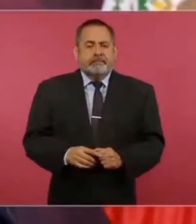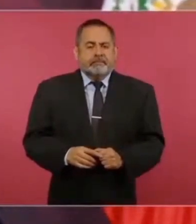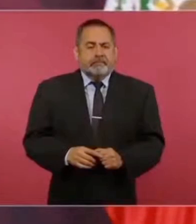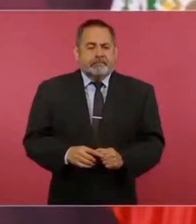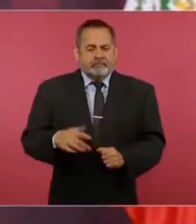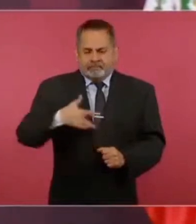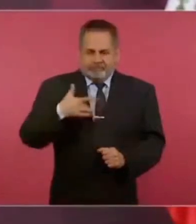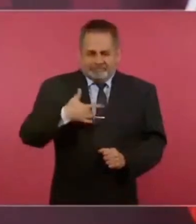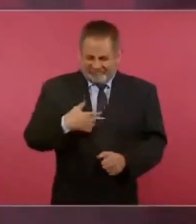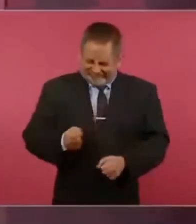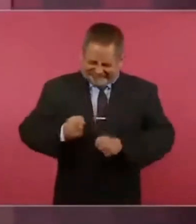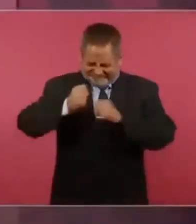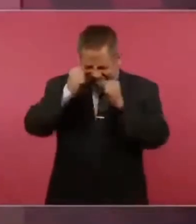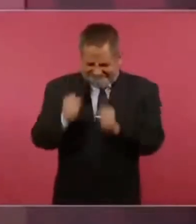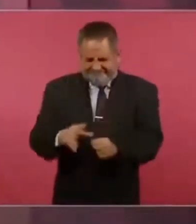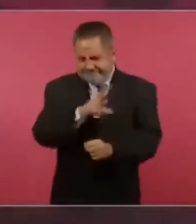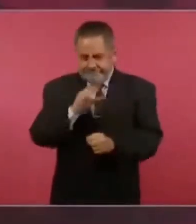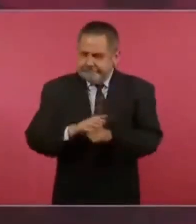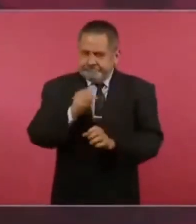absolutamente seguro